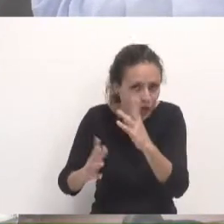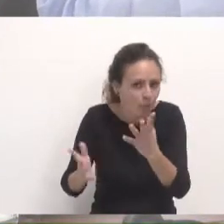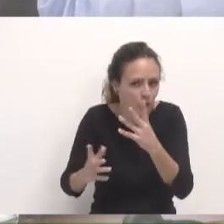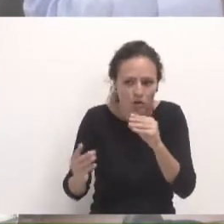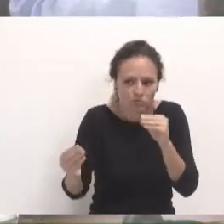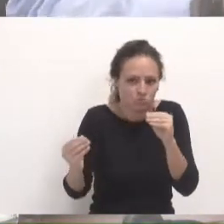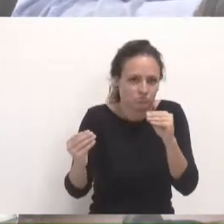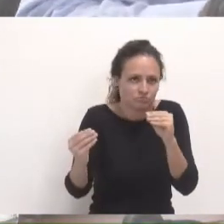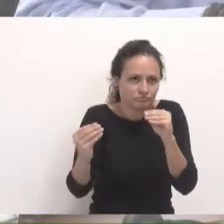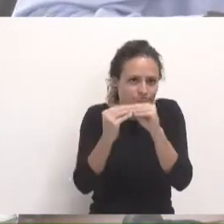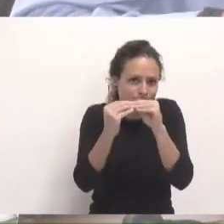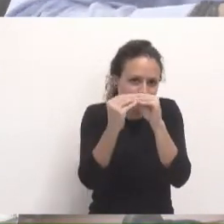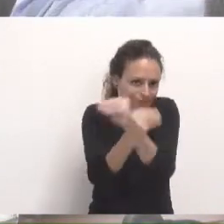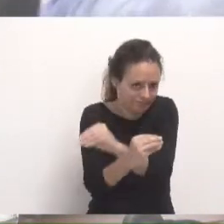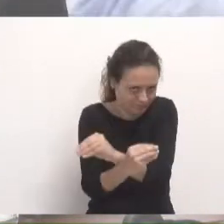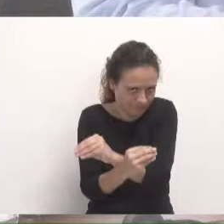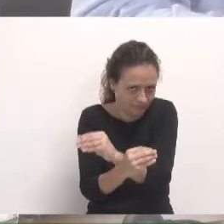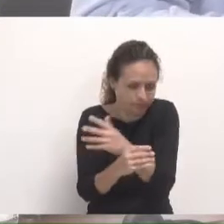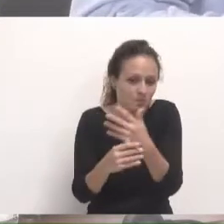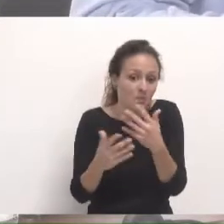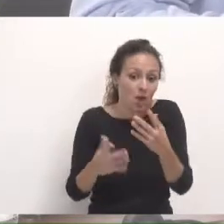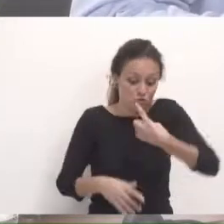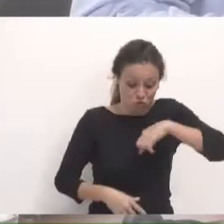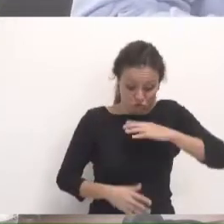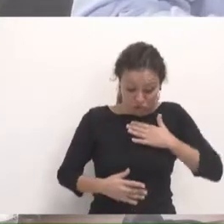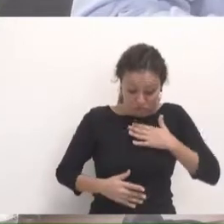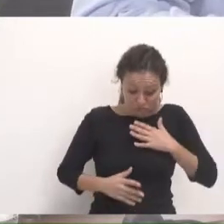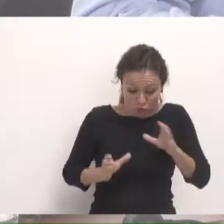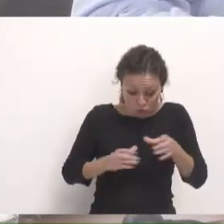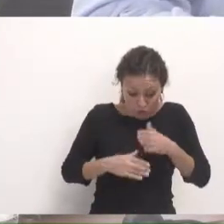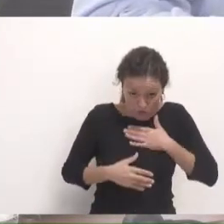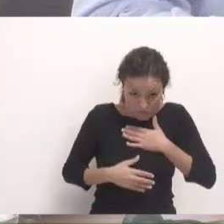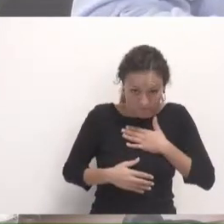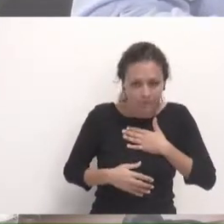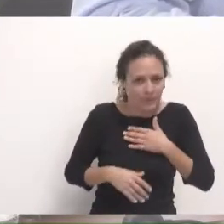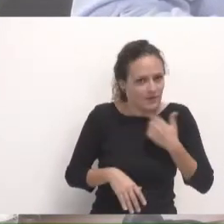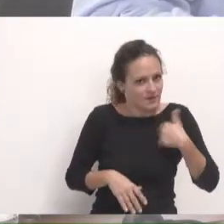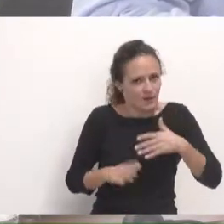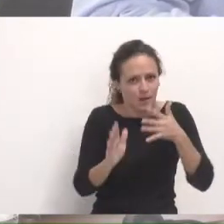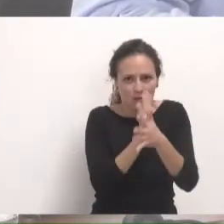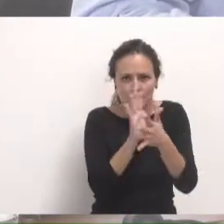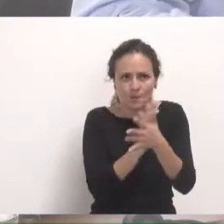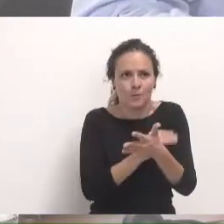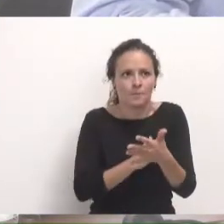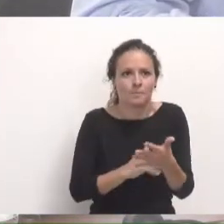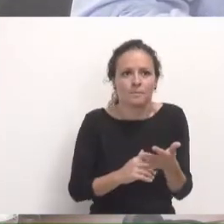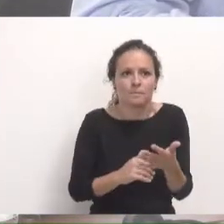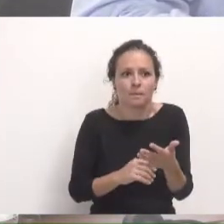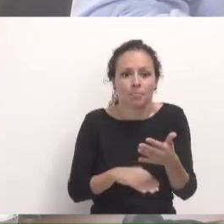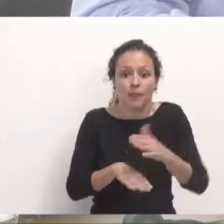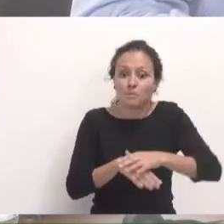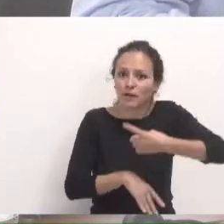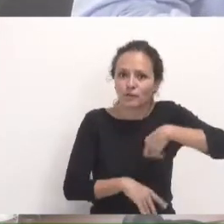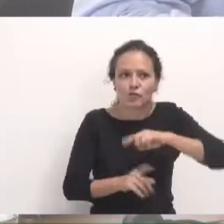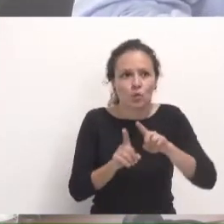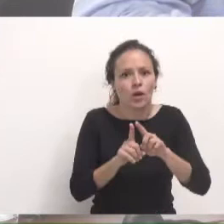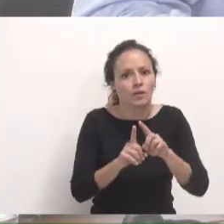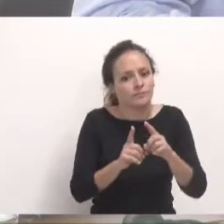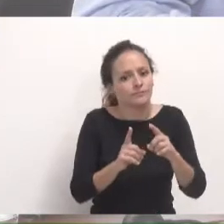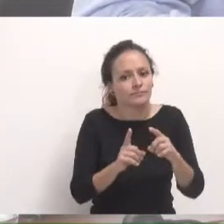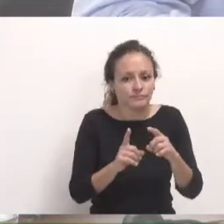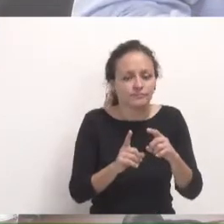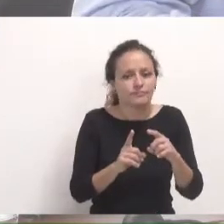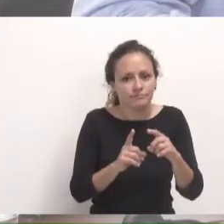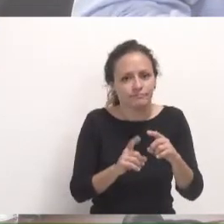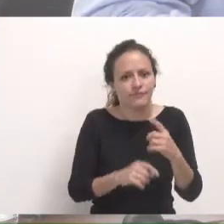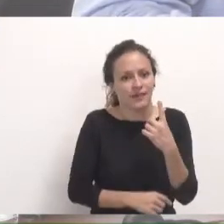caso nuestro particular, pues ya le explicamos que para nosotros era una necesidad, en el